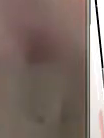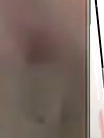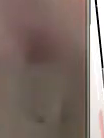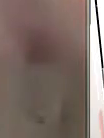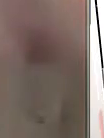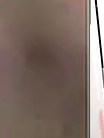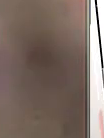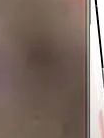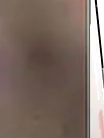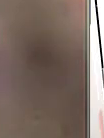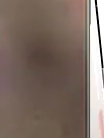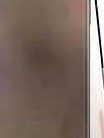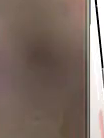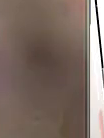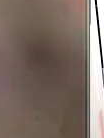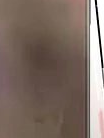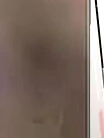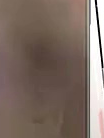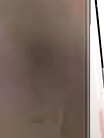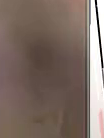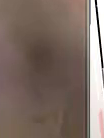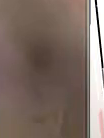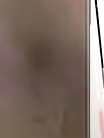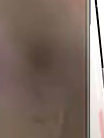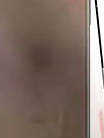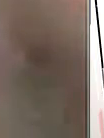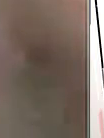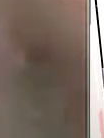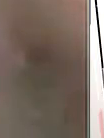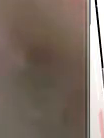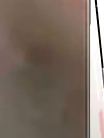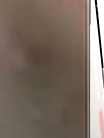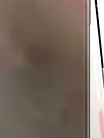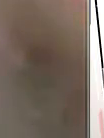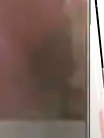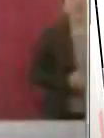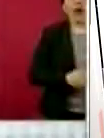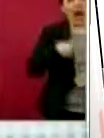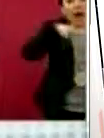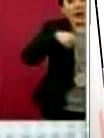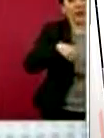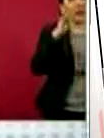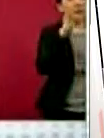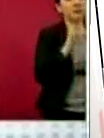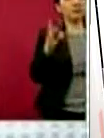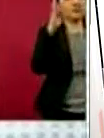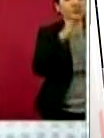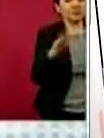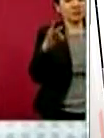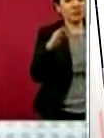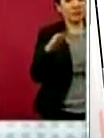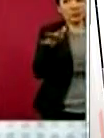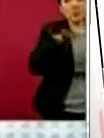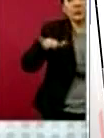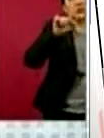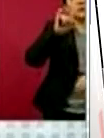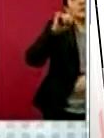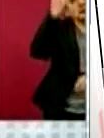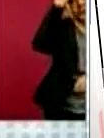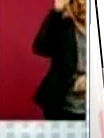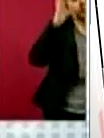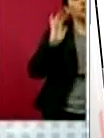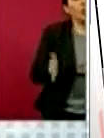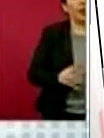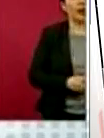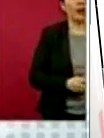Bueno, y más ampliamente incluso, Gabriela, diría lo siguiente: lo que ha mostrado el